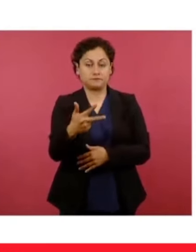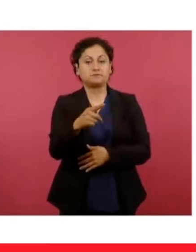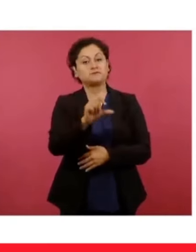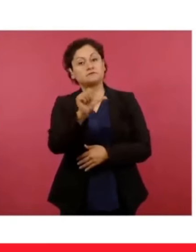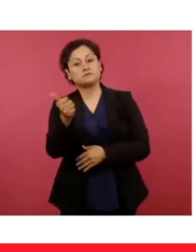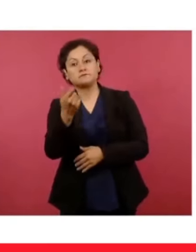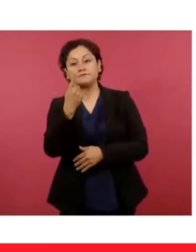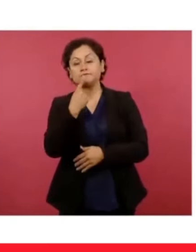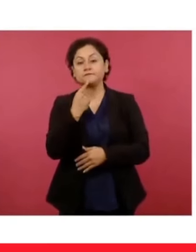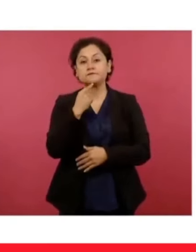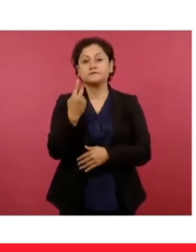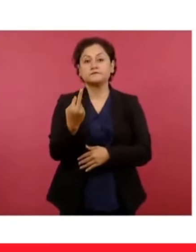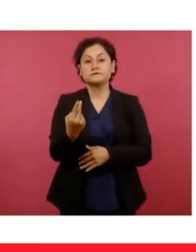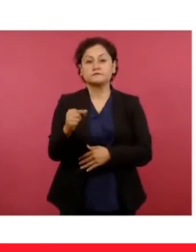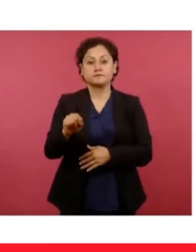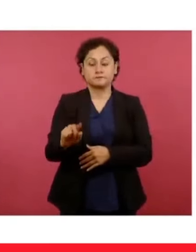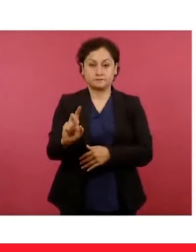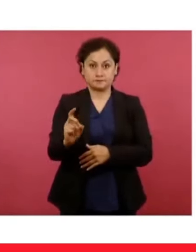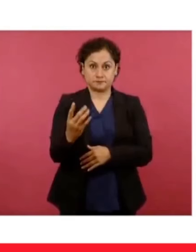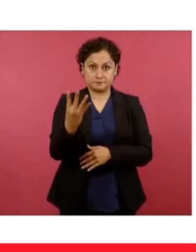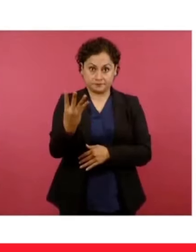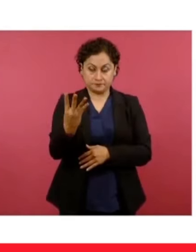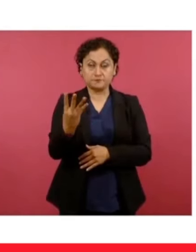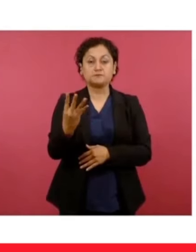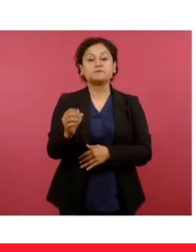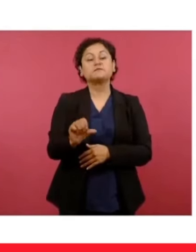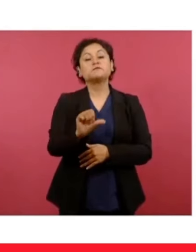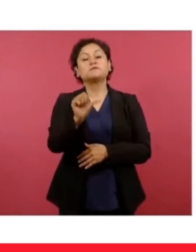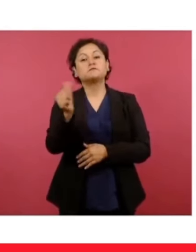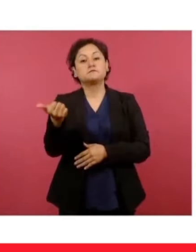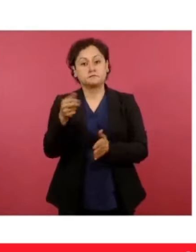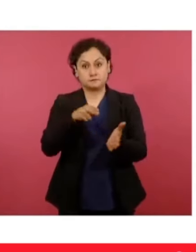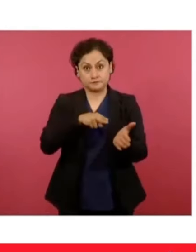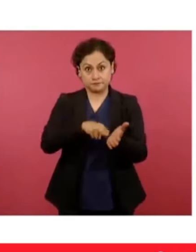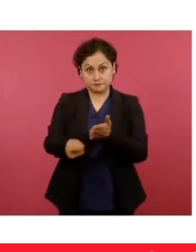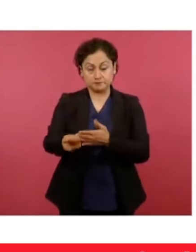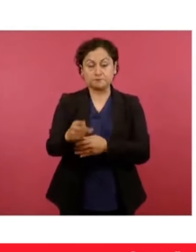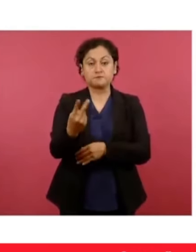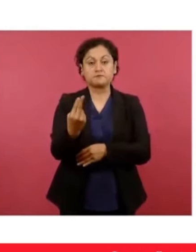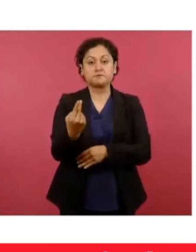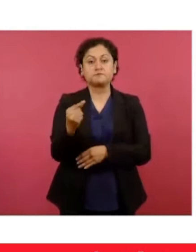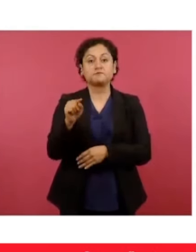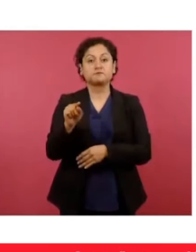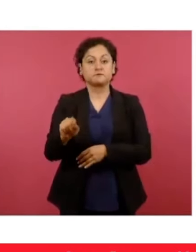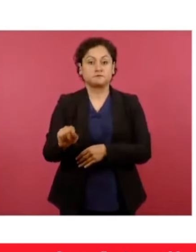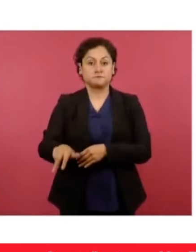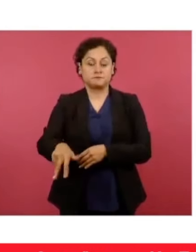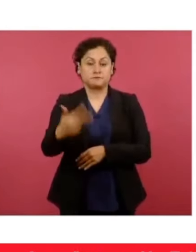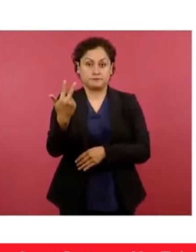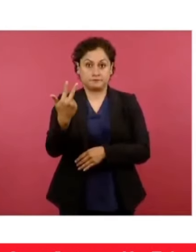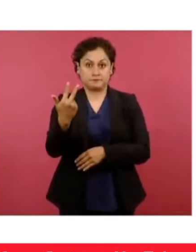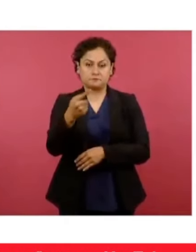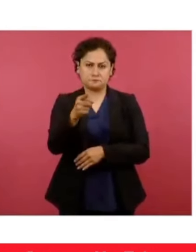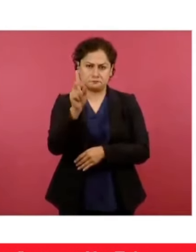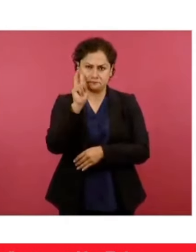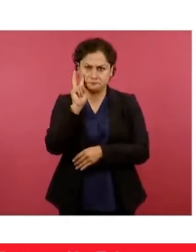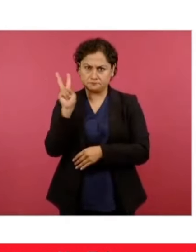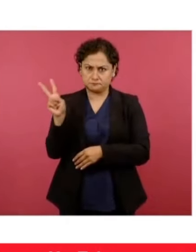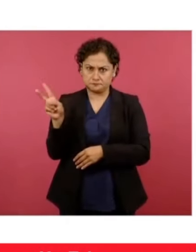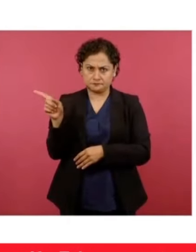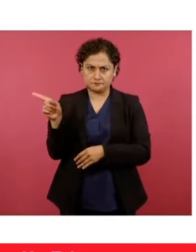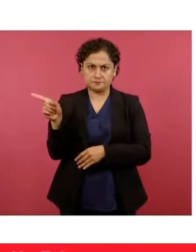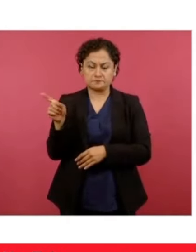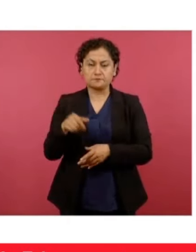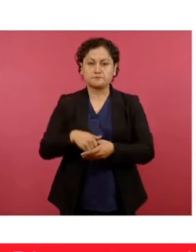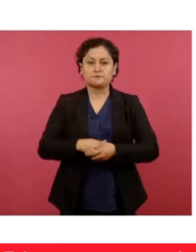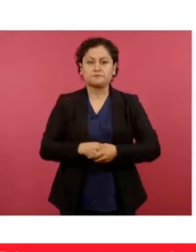la Premium 25 p con 34 en el caso del diesel 25 p13 como podemos ver